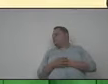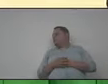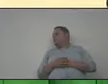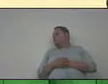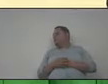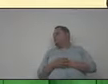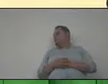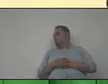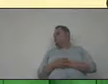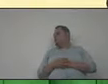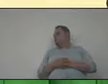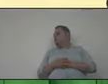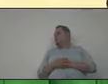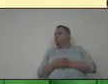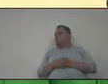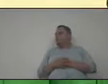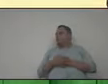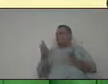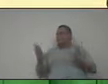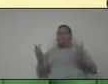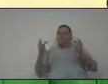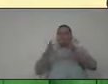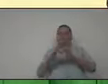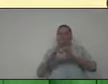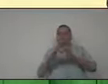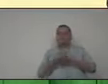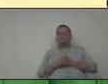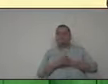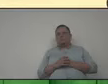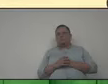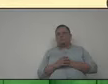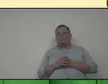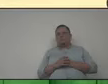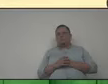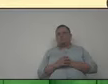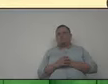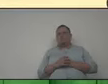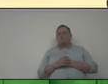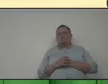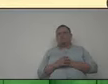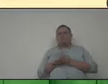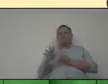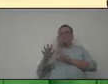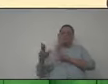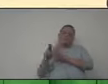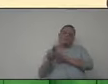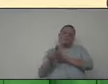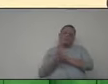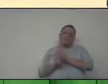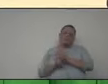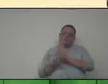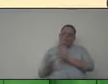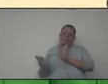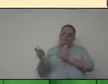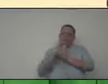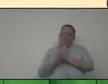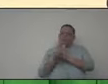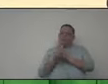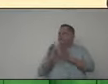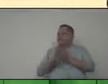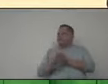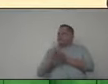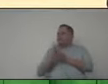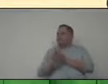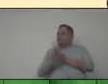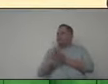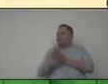¿qué hizo el personal de Capresoca? Como lo resalta la norma, se colgó un formulario y usted debe dejar